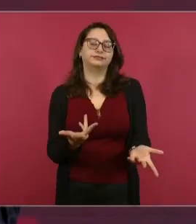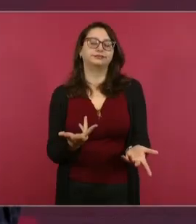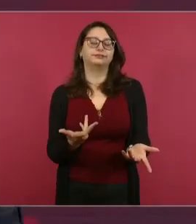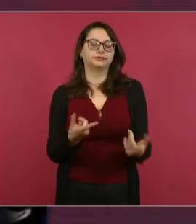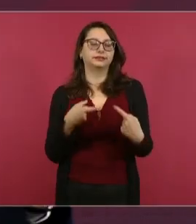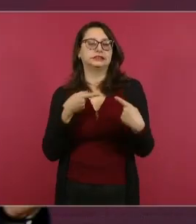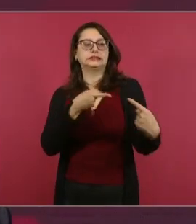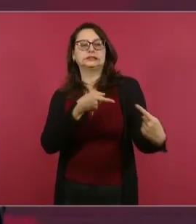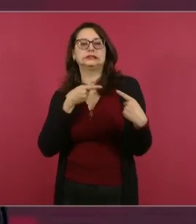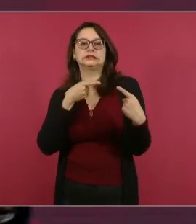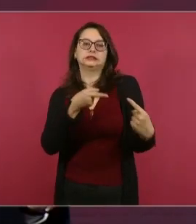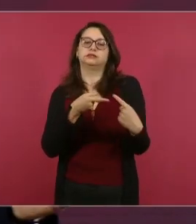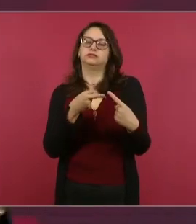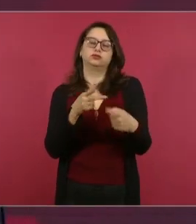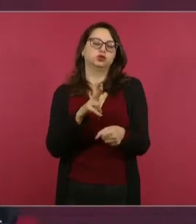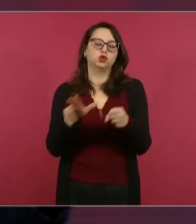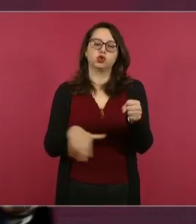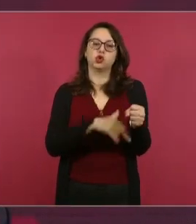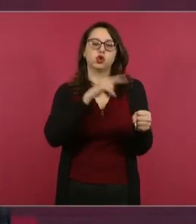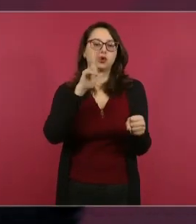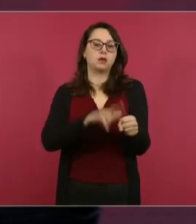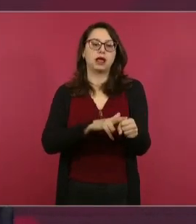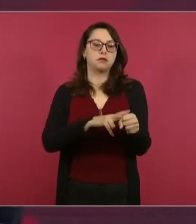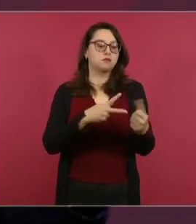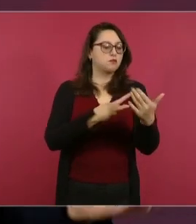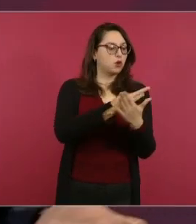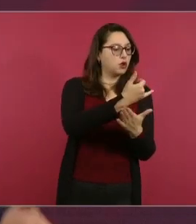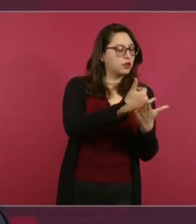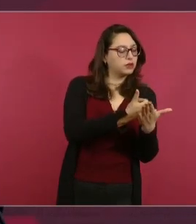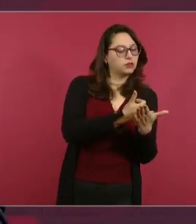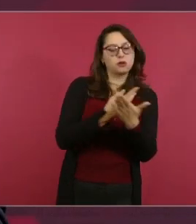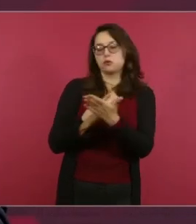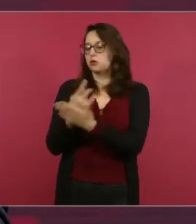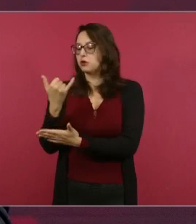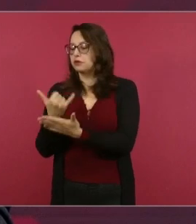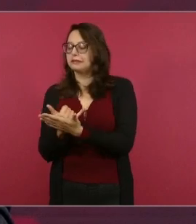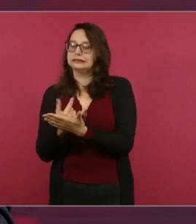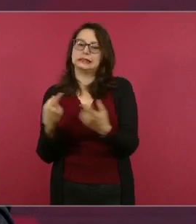proyectos distintos y por eso también el cuestionamiento.